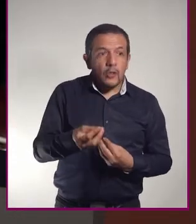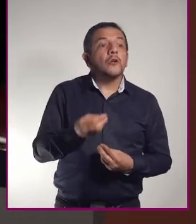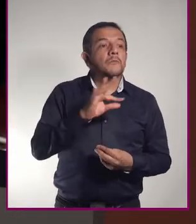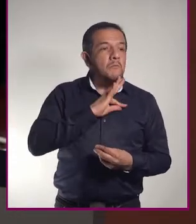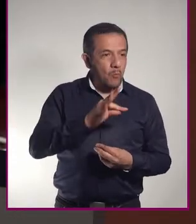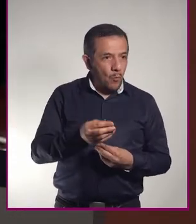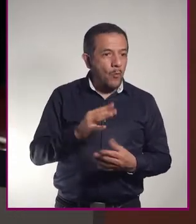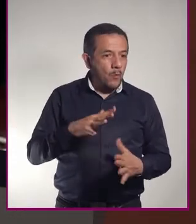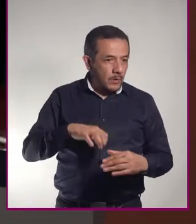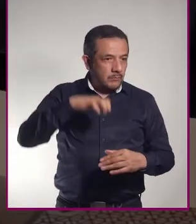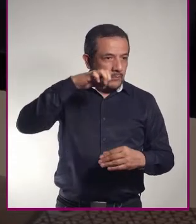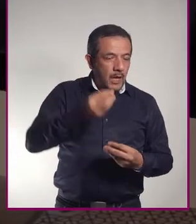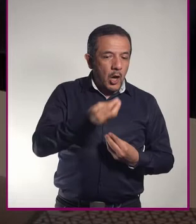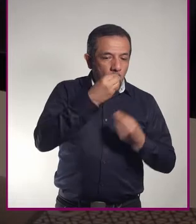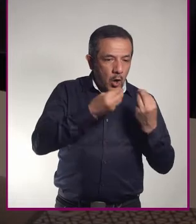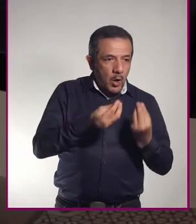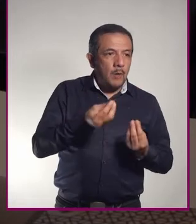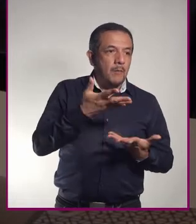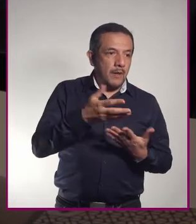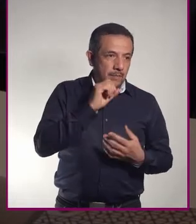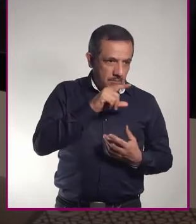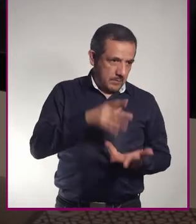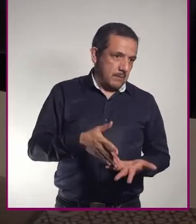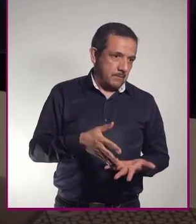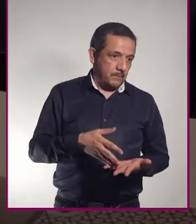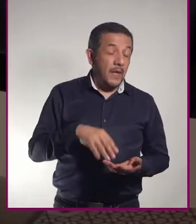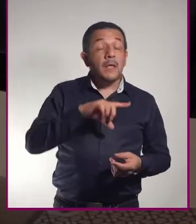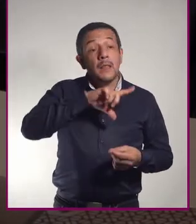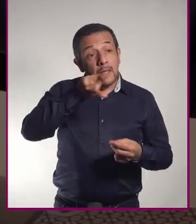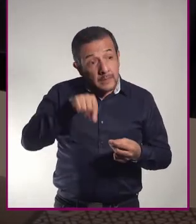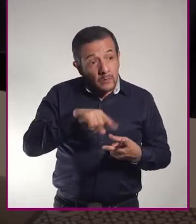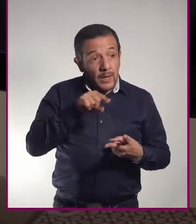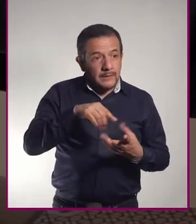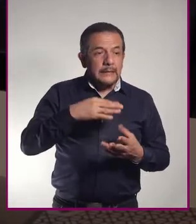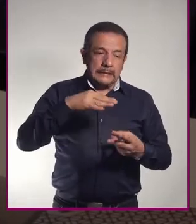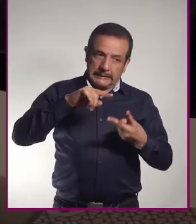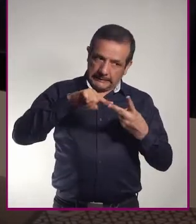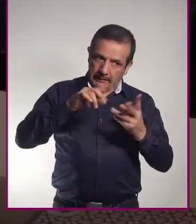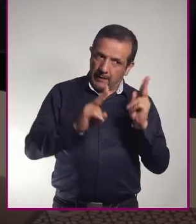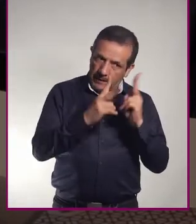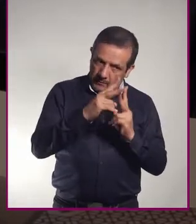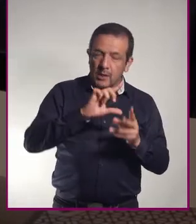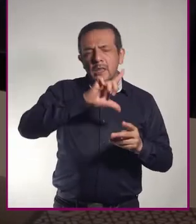a su alimentación. Después de eso quizás sería el maíz,